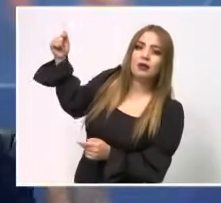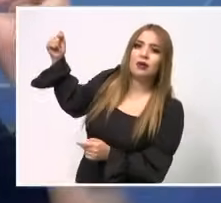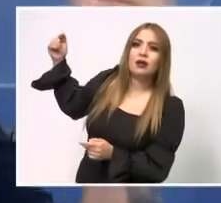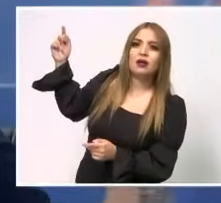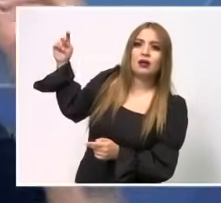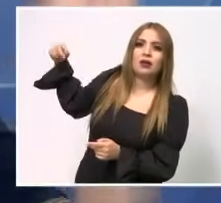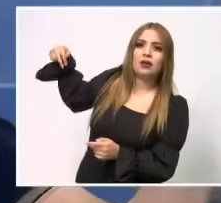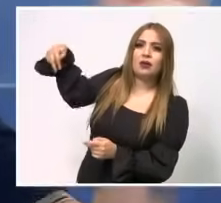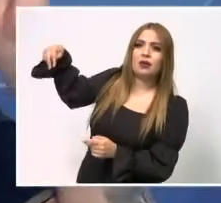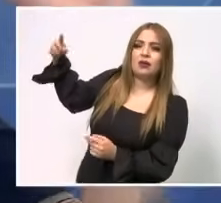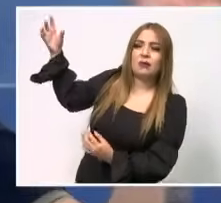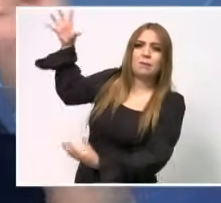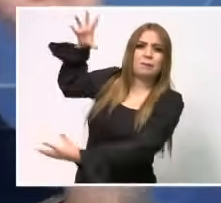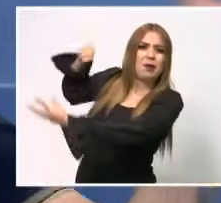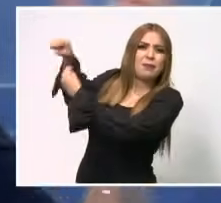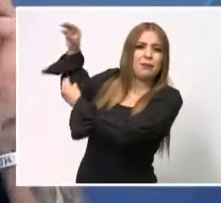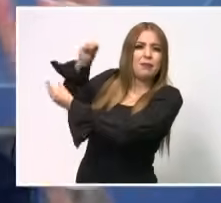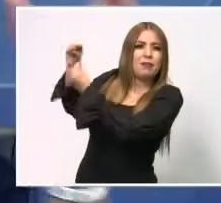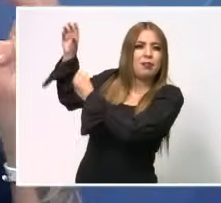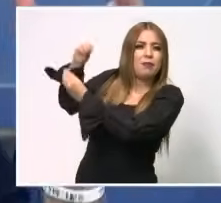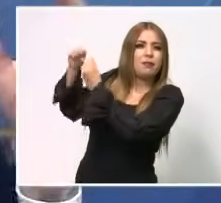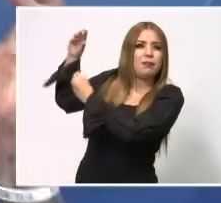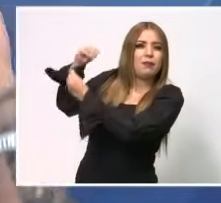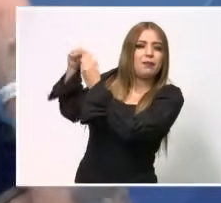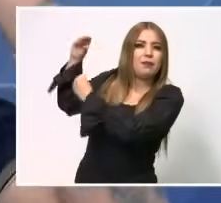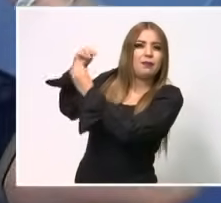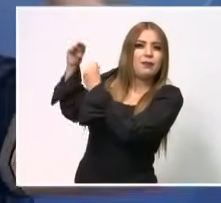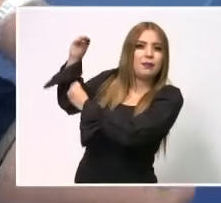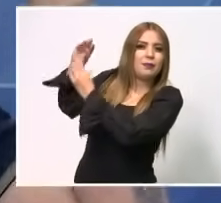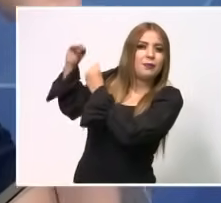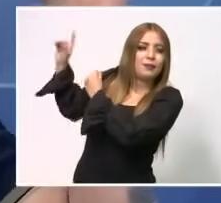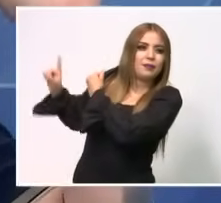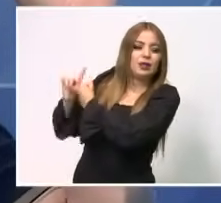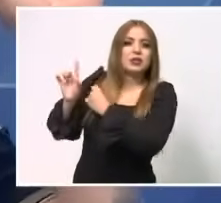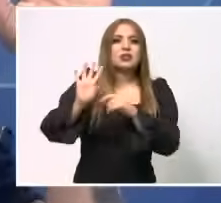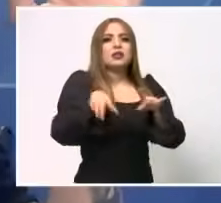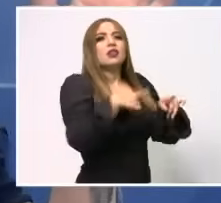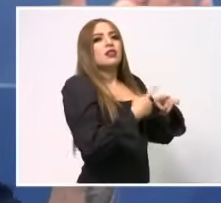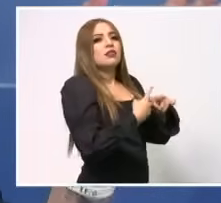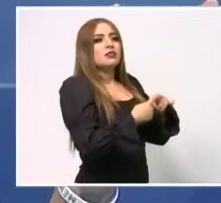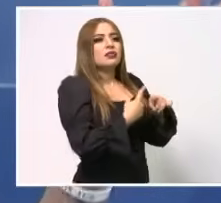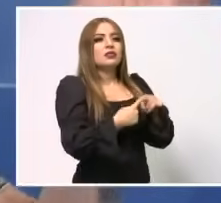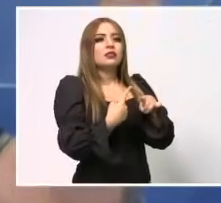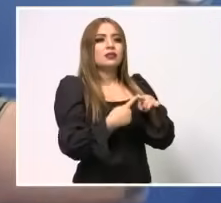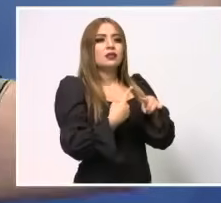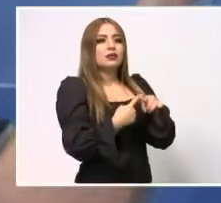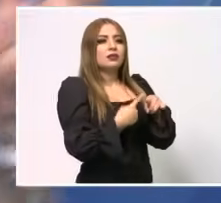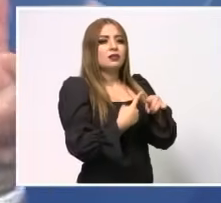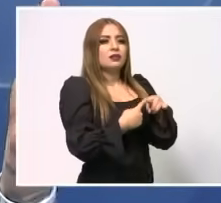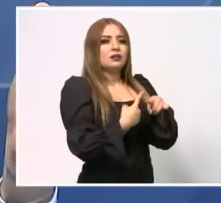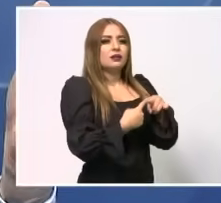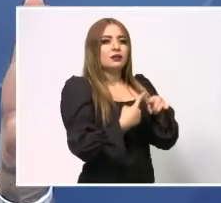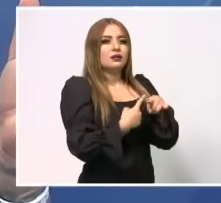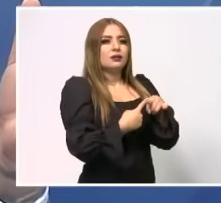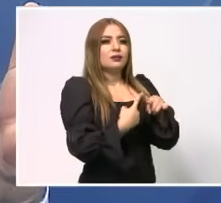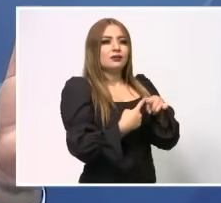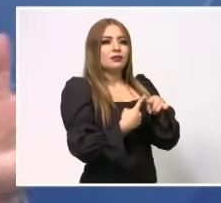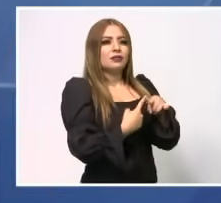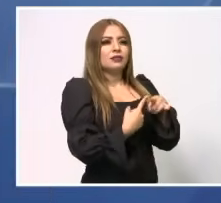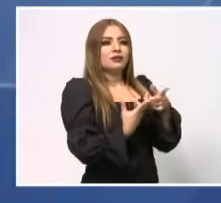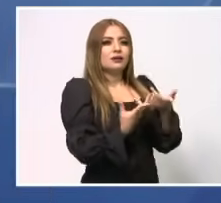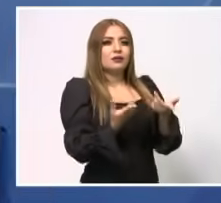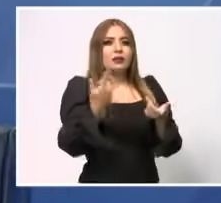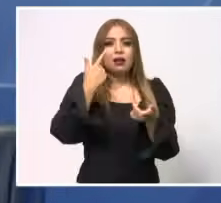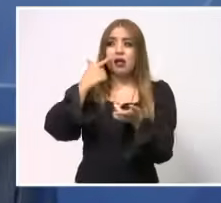que empiezan a hacerse de palabras y como que escándalo y que como que gritos en la parte de atrás es cuando volteo es el aficionado